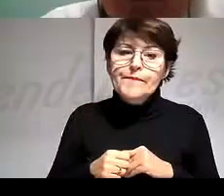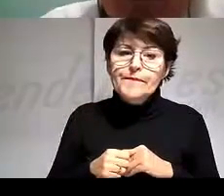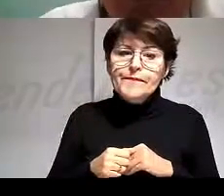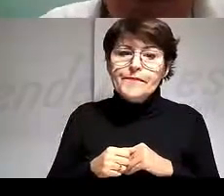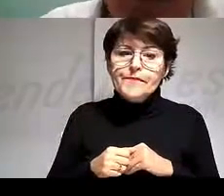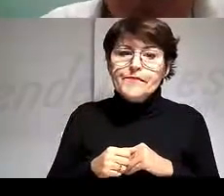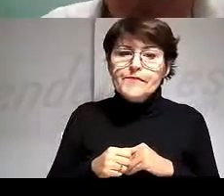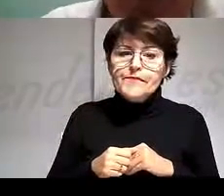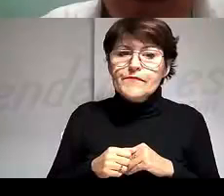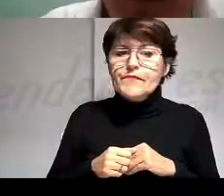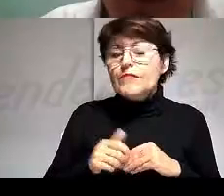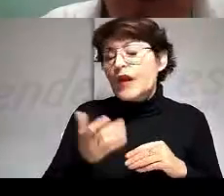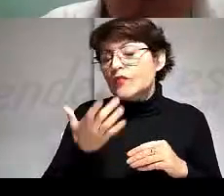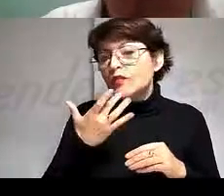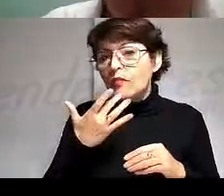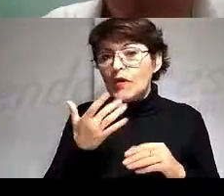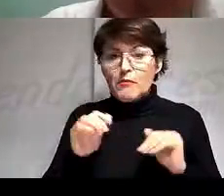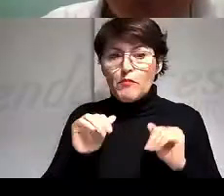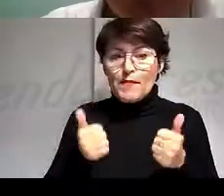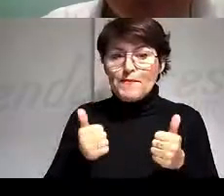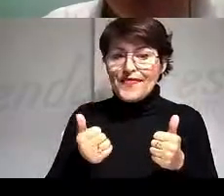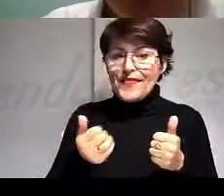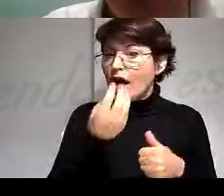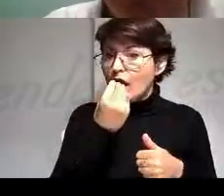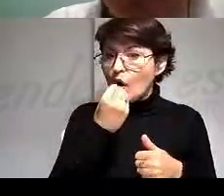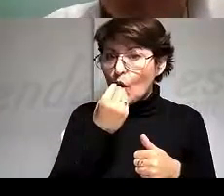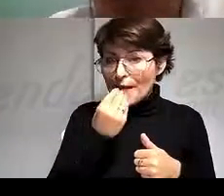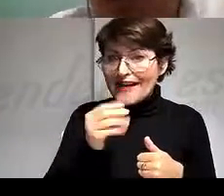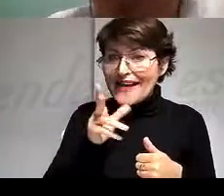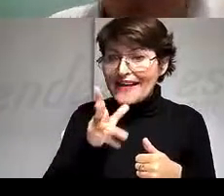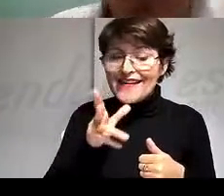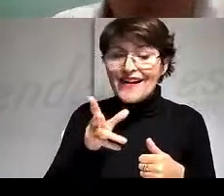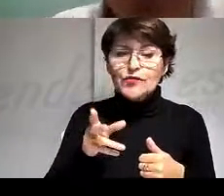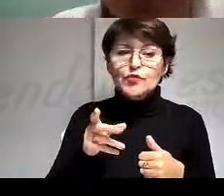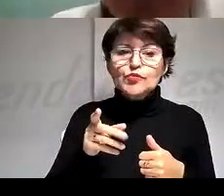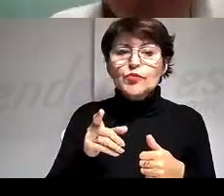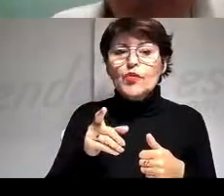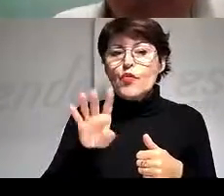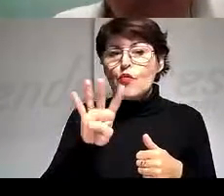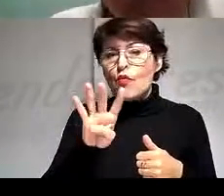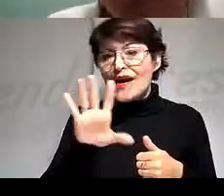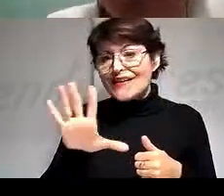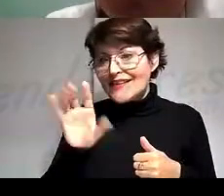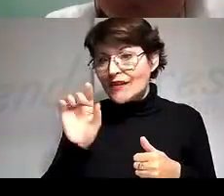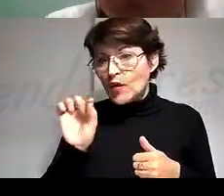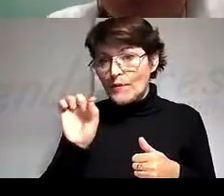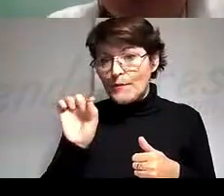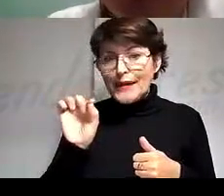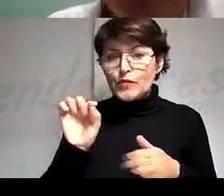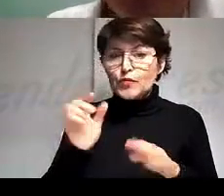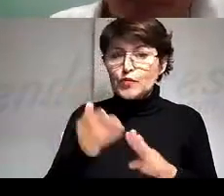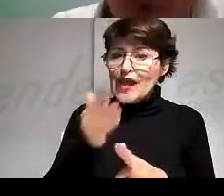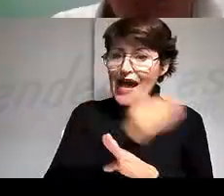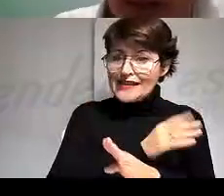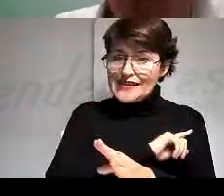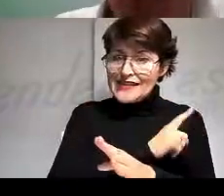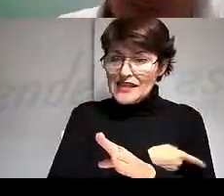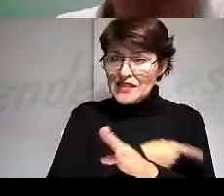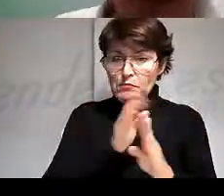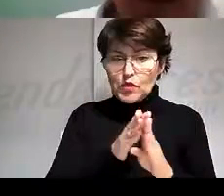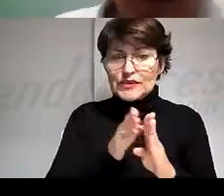que se considera que hemos de empezar a comer hidratos de carbono a partir de los 45, entre los 45 y 75 minutos, y hemos